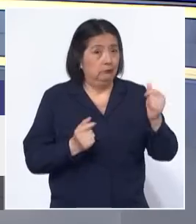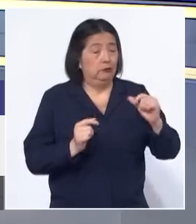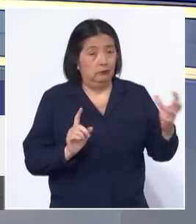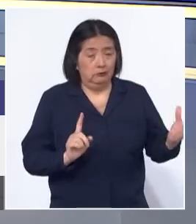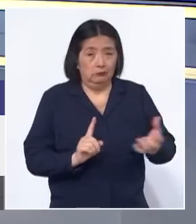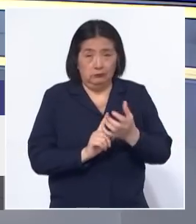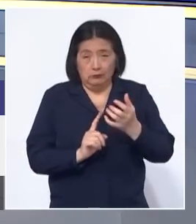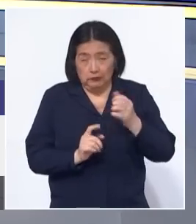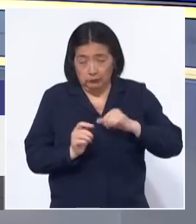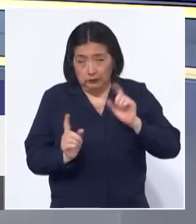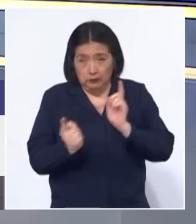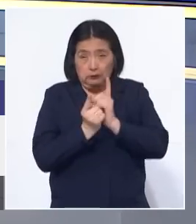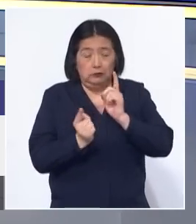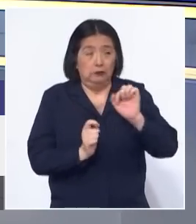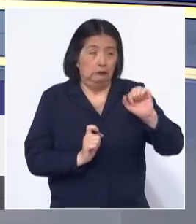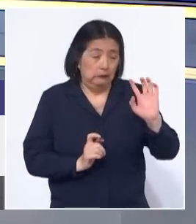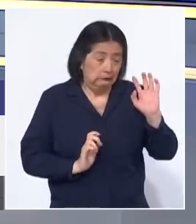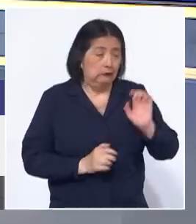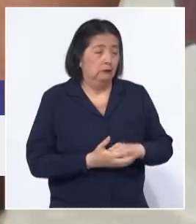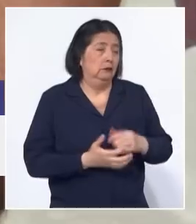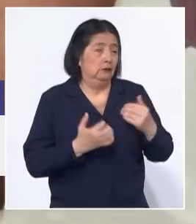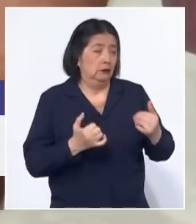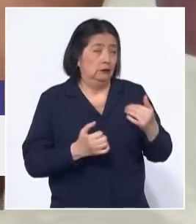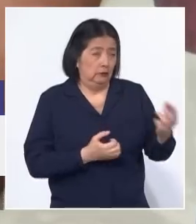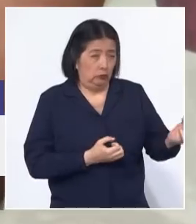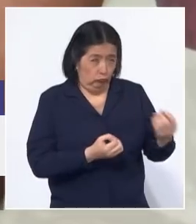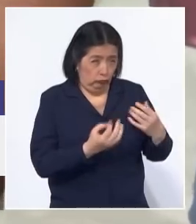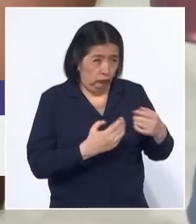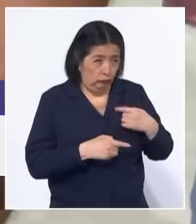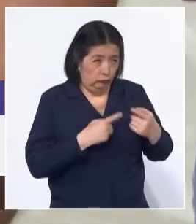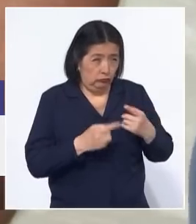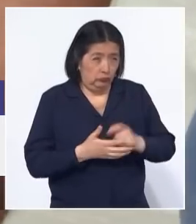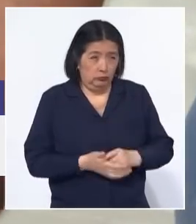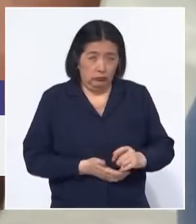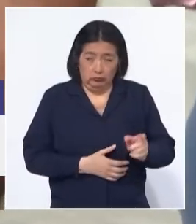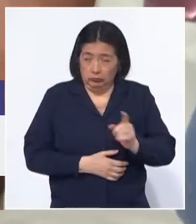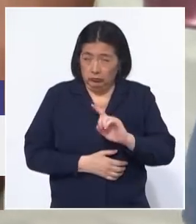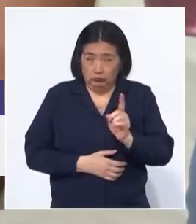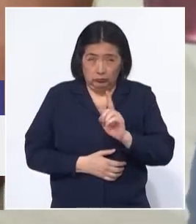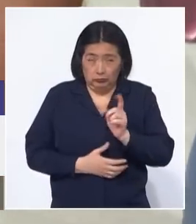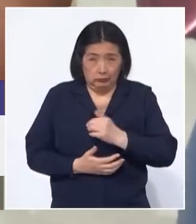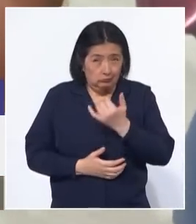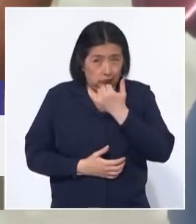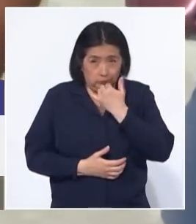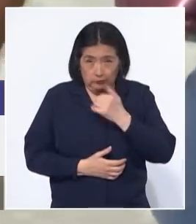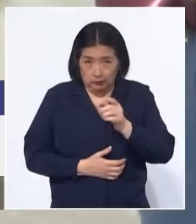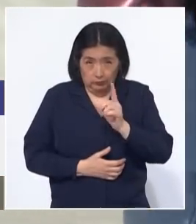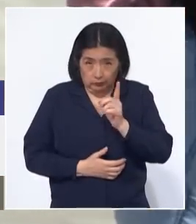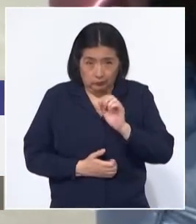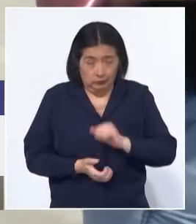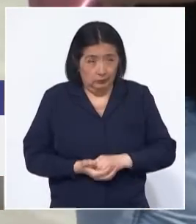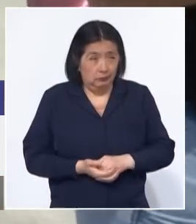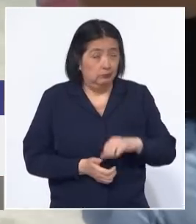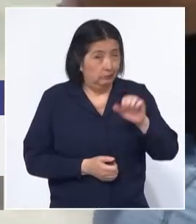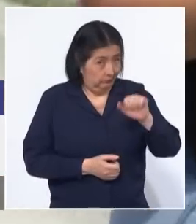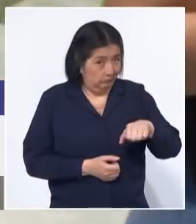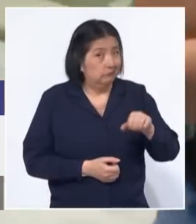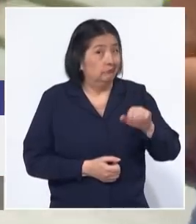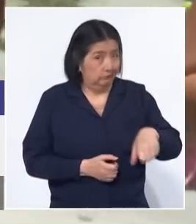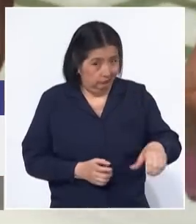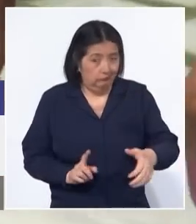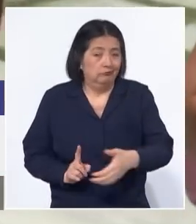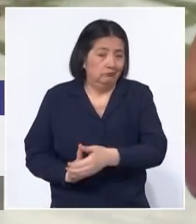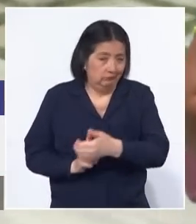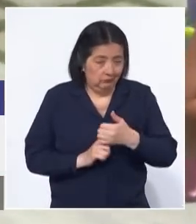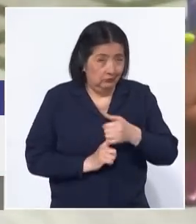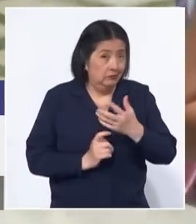encontrar. Entendemos, a partir de todo lo que nos cuentas, Carla, que no se ha tratado de un error Es decir, sí se han llevado a la